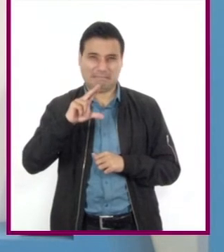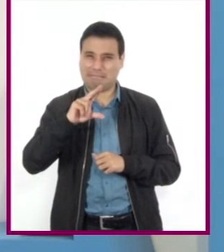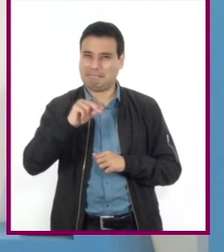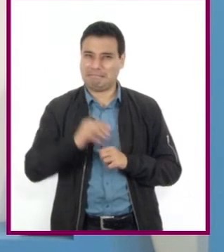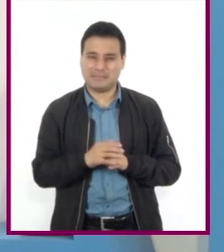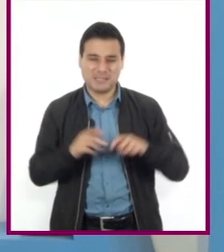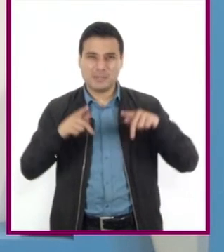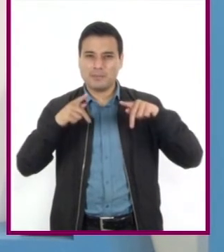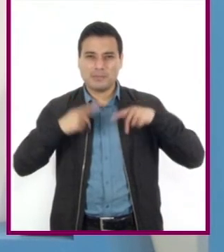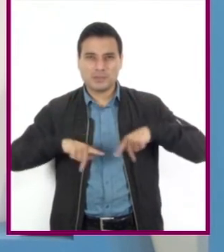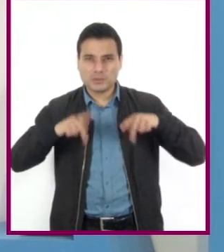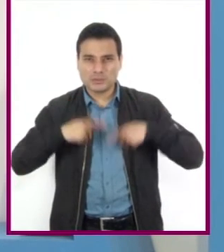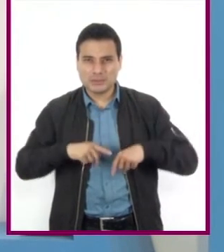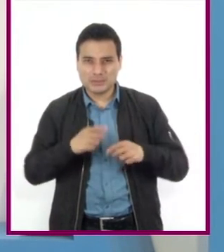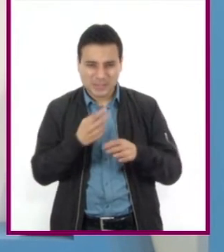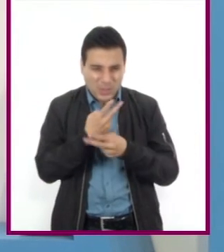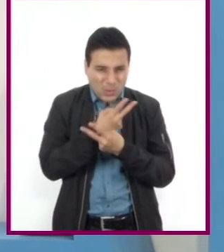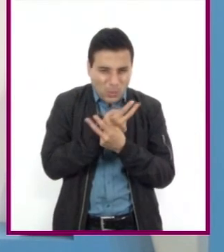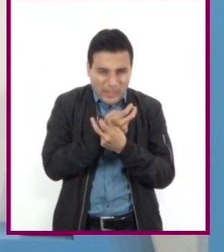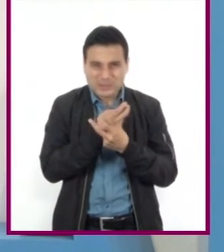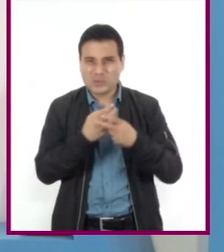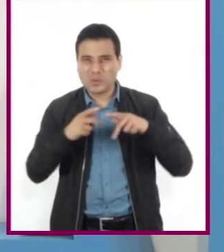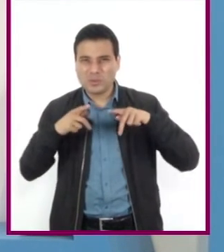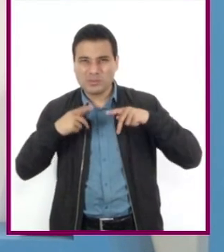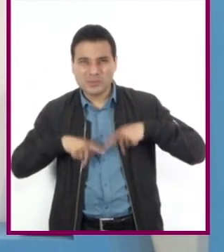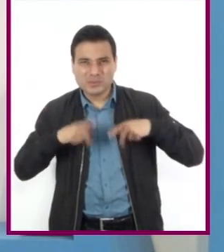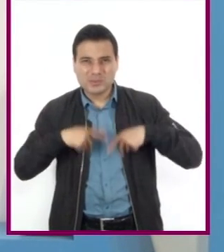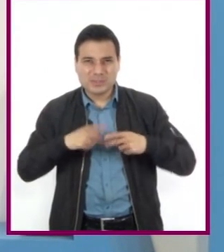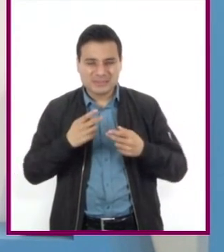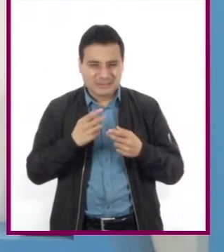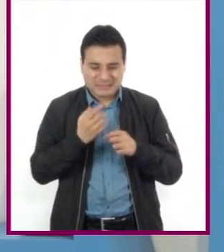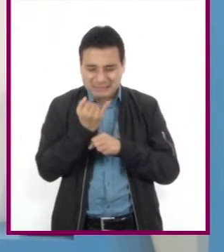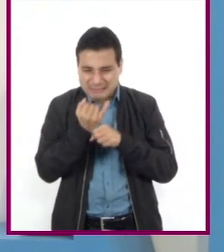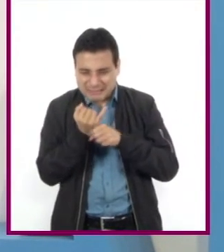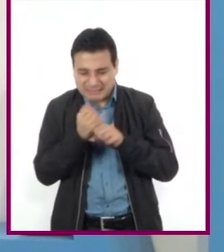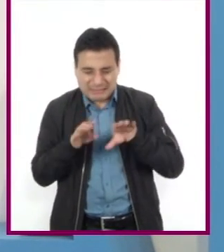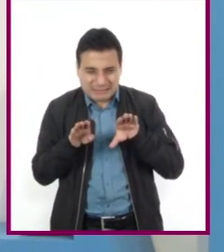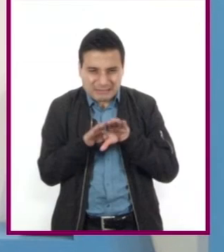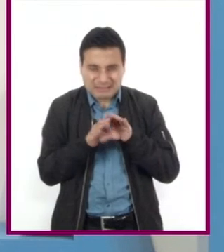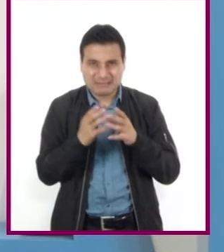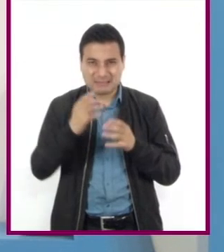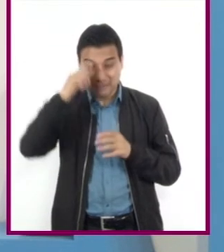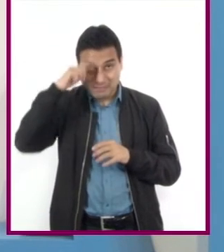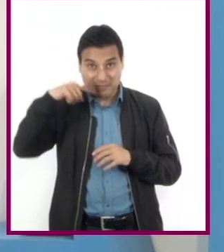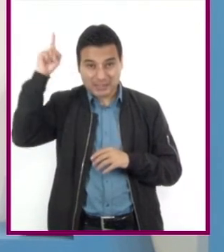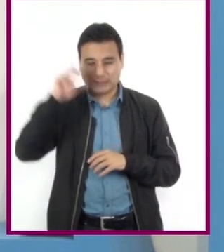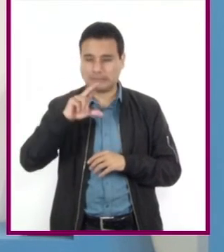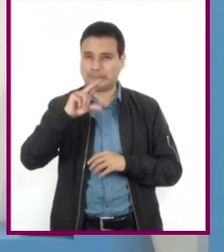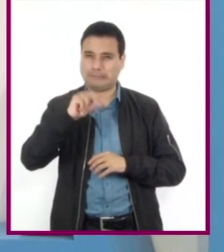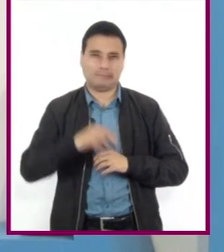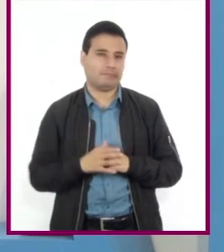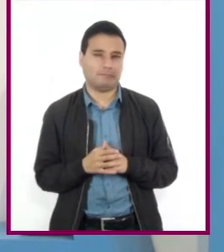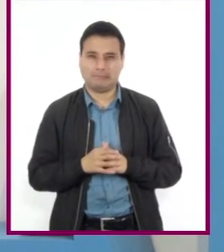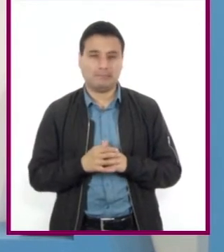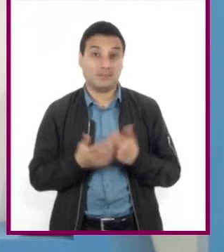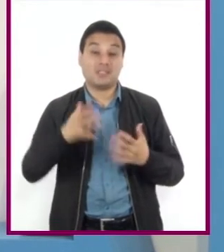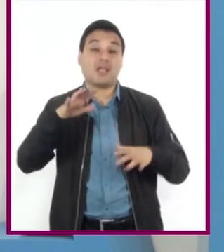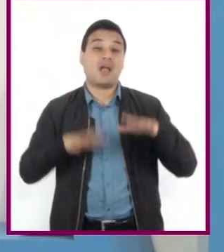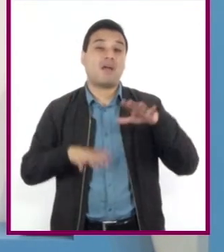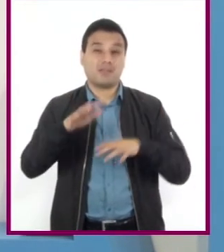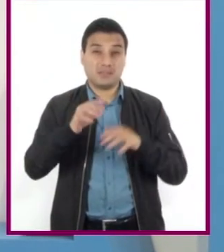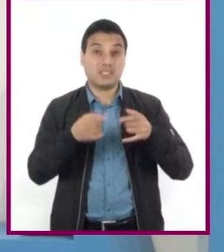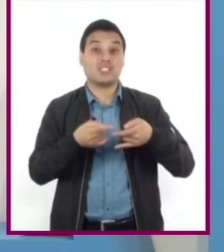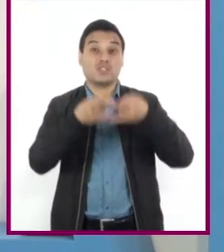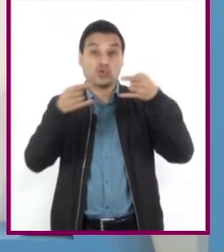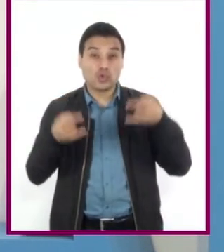sobre la datación de ciertos procesos y acontecimientos. Es por ello que muchas veces las etapas o periodos históricos